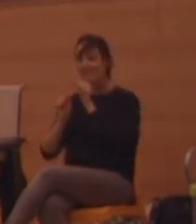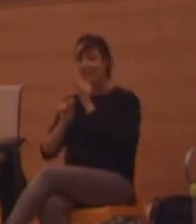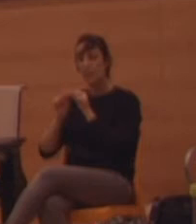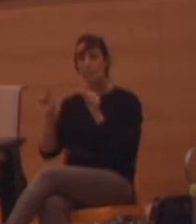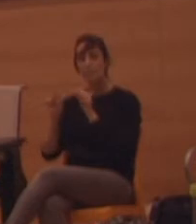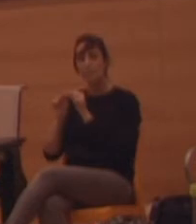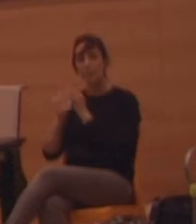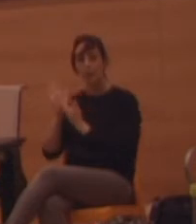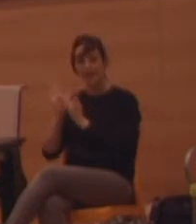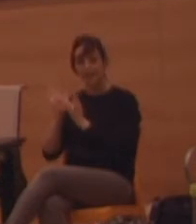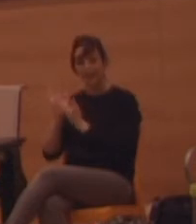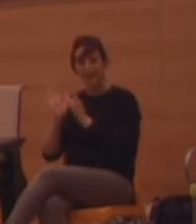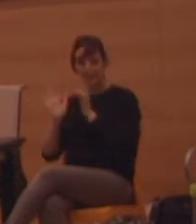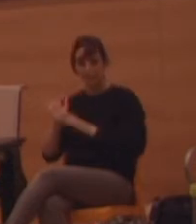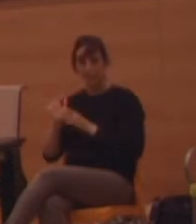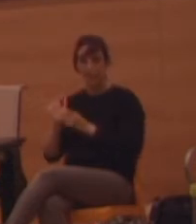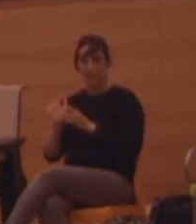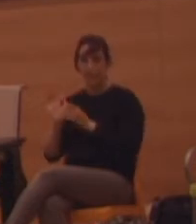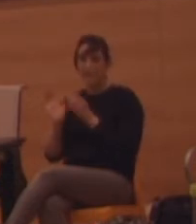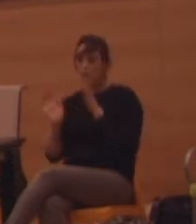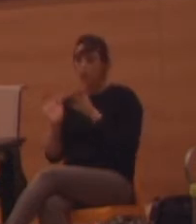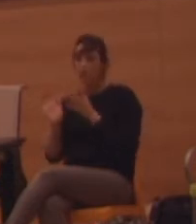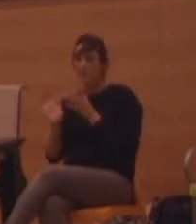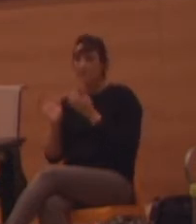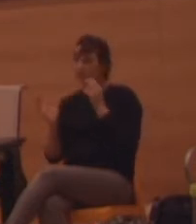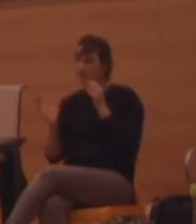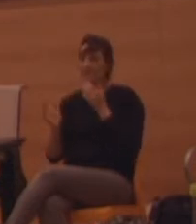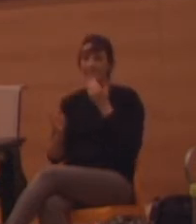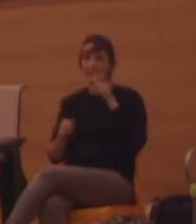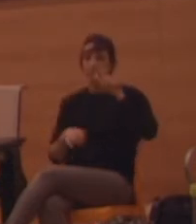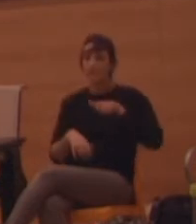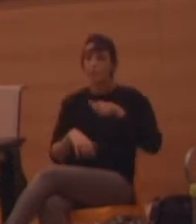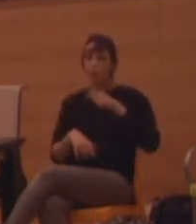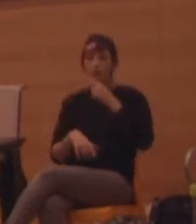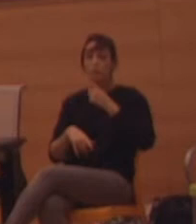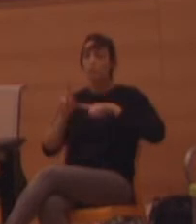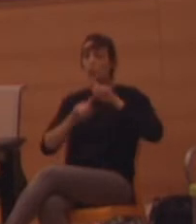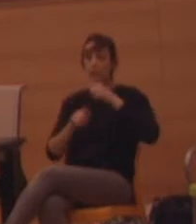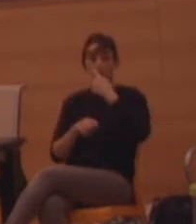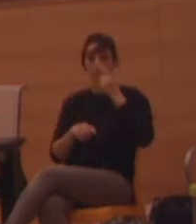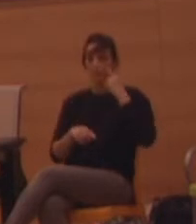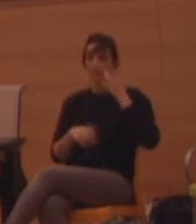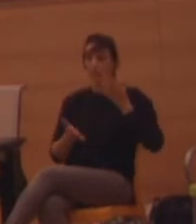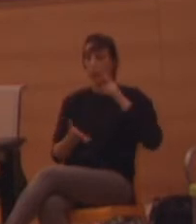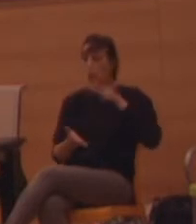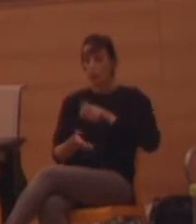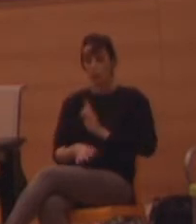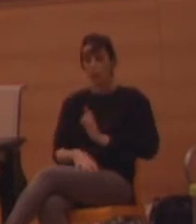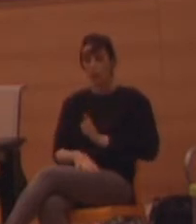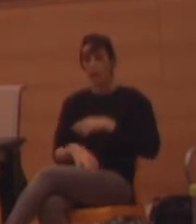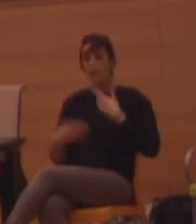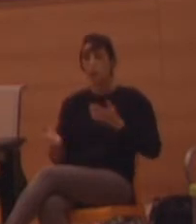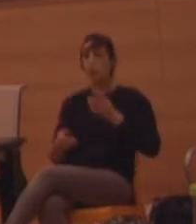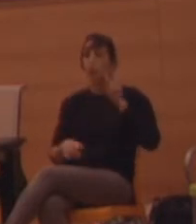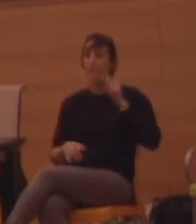mala visibilidad, como pueden ser los diabéticos, a lo mejor ni las ven, ¿no? Y después de lo que decía Vanessa, todo el